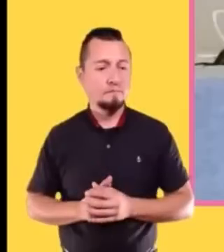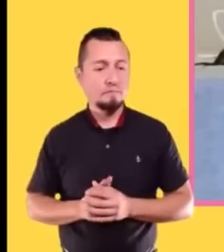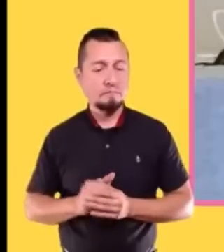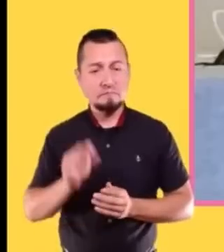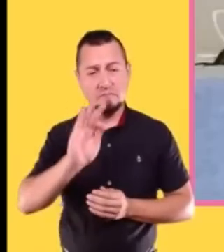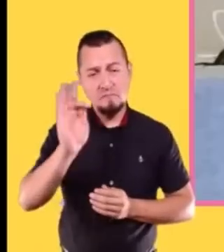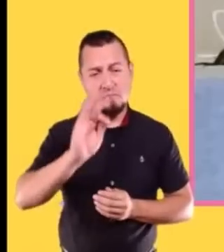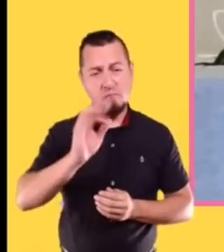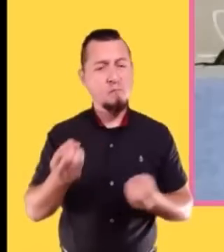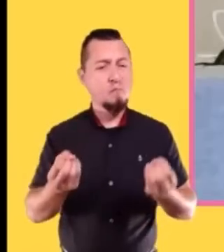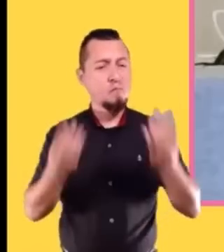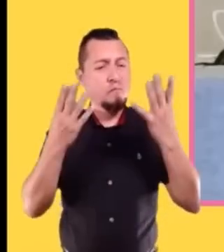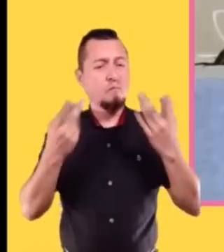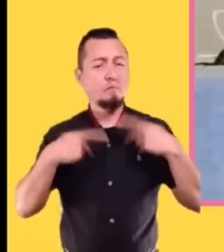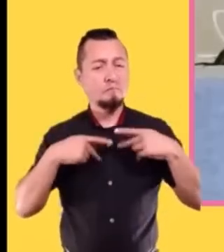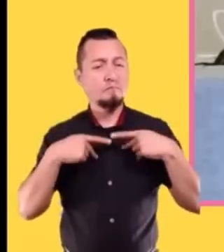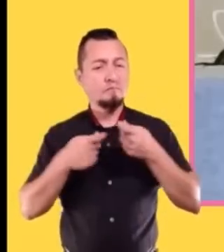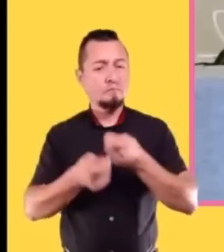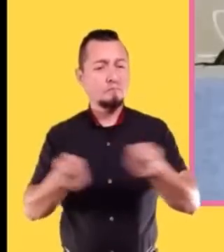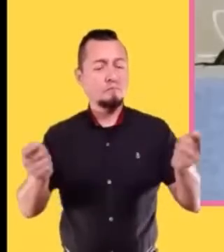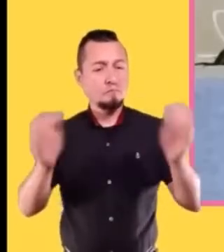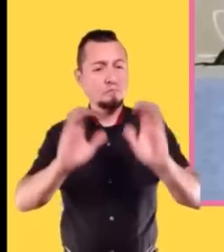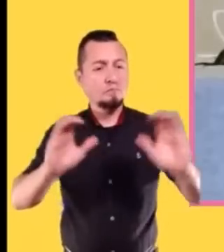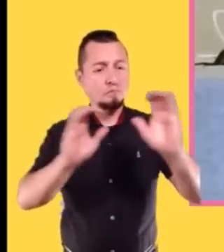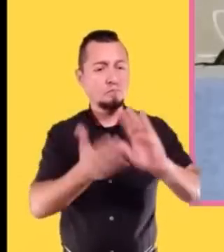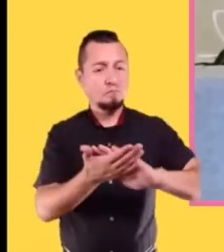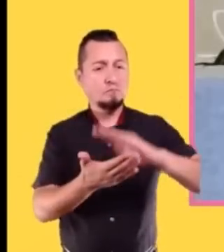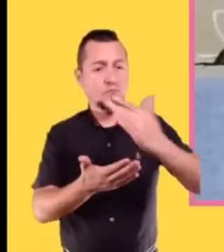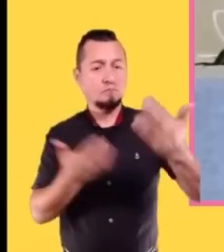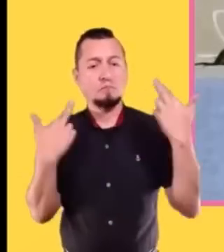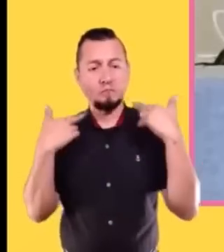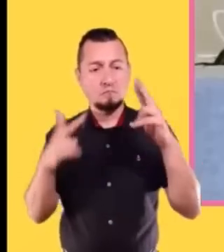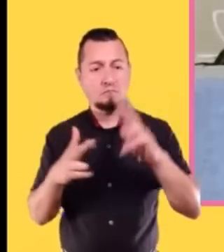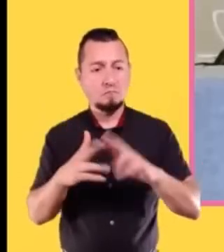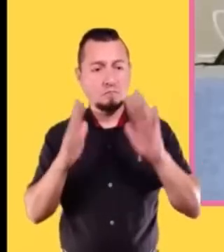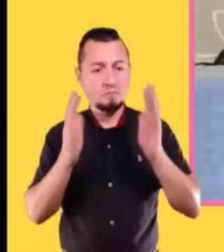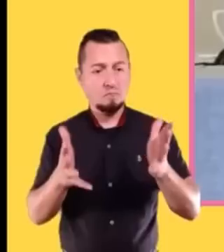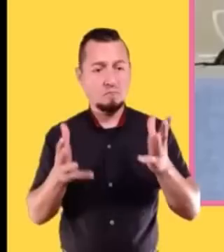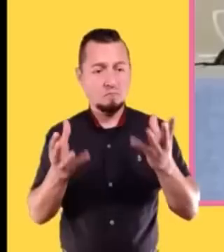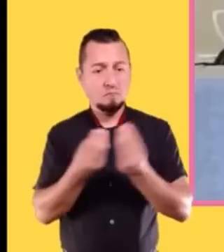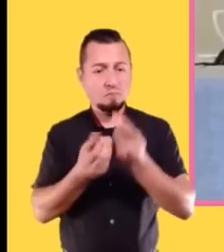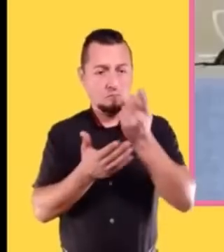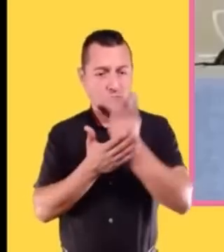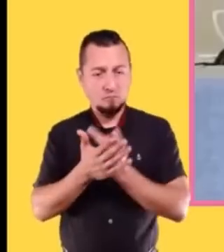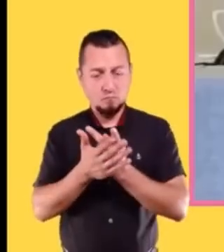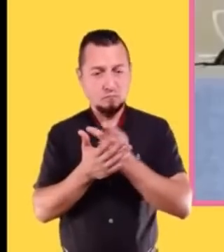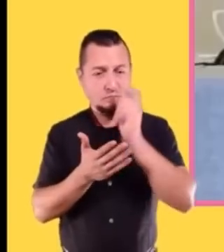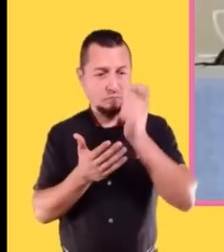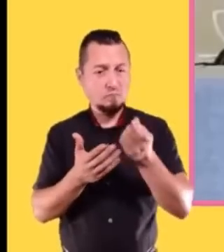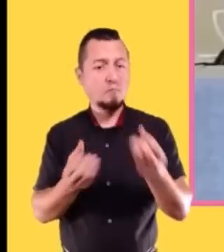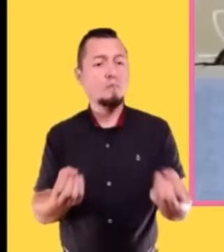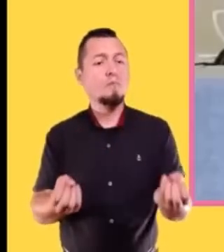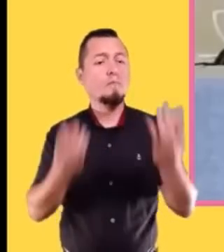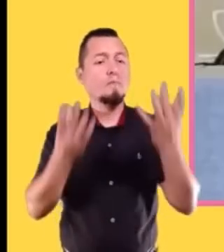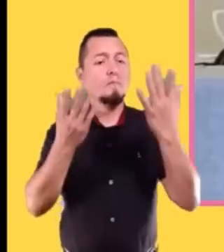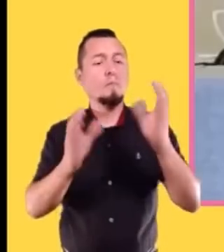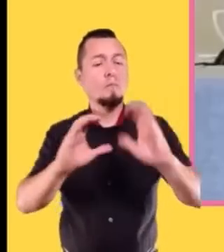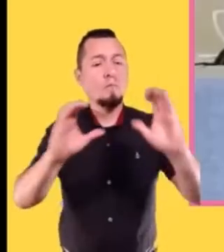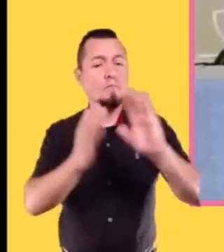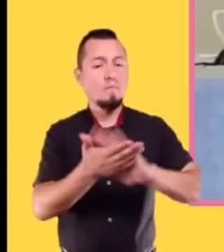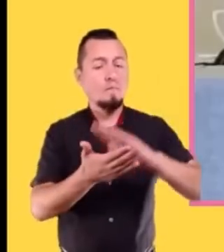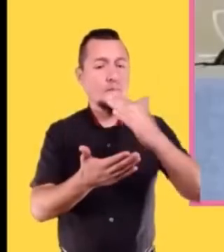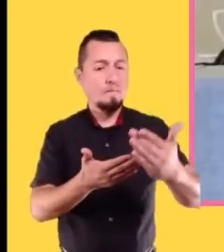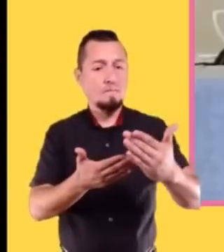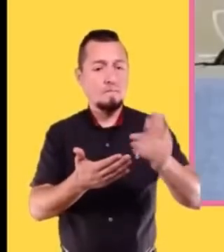caja acerca de la entrega de computadoras a los maestros. Se ha anunciado mucho en los programas de Recrea. ¿Cuántas computadoras se han entregado? ¿Cuántas se